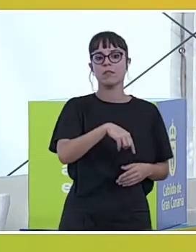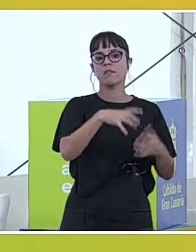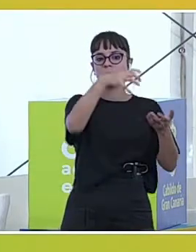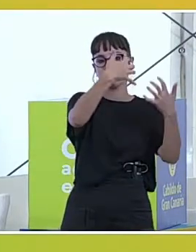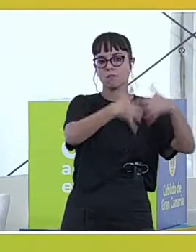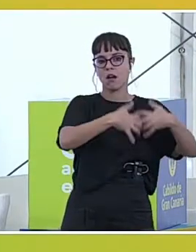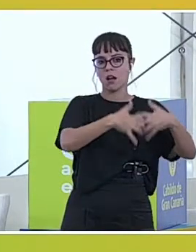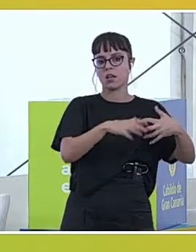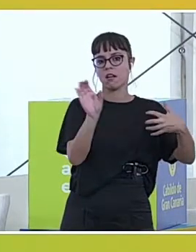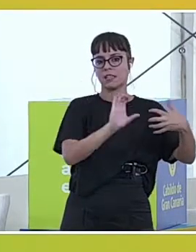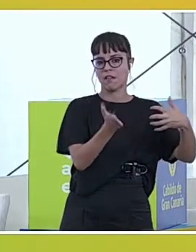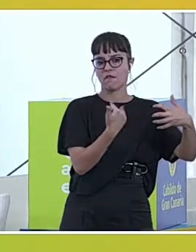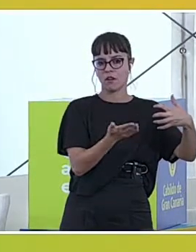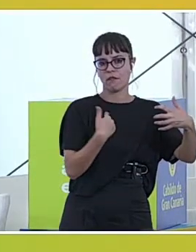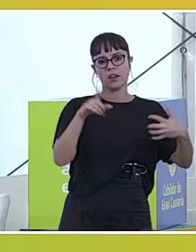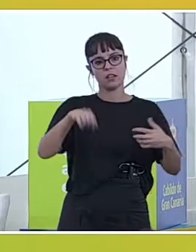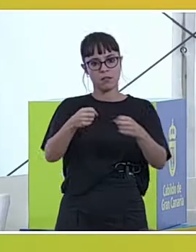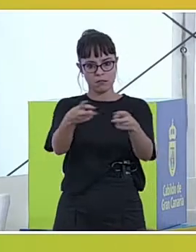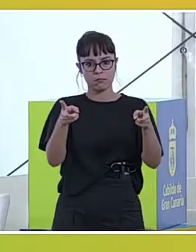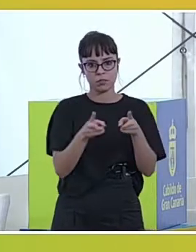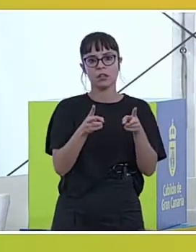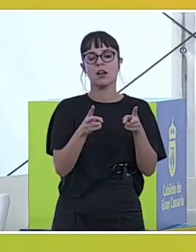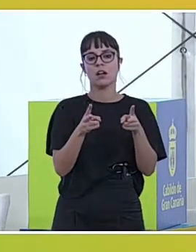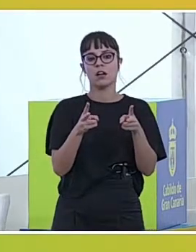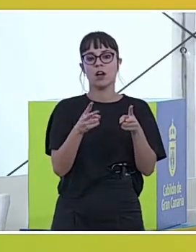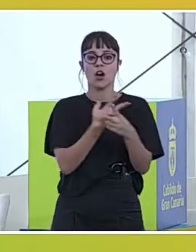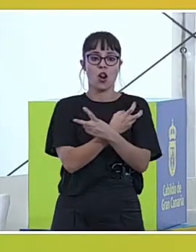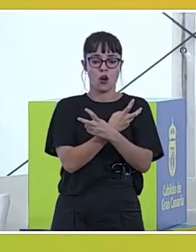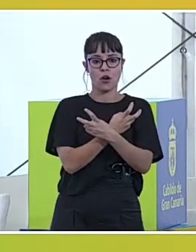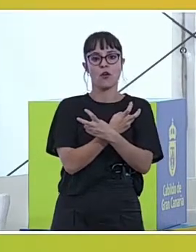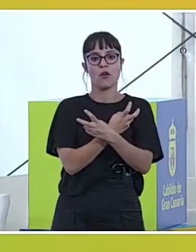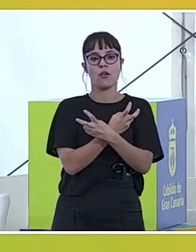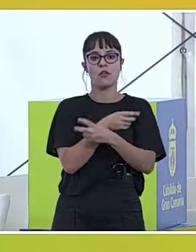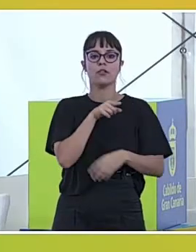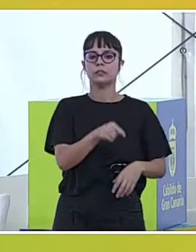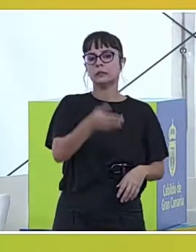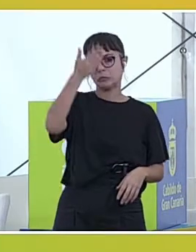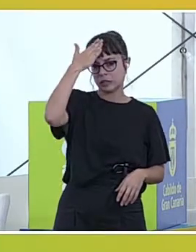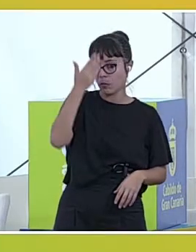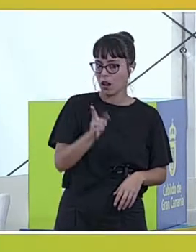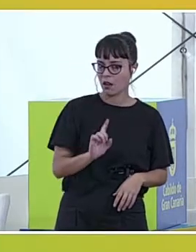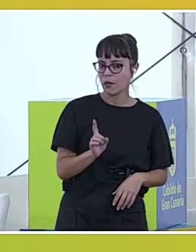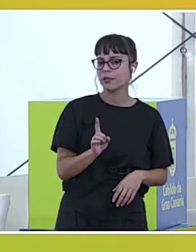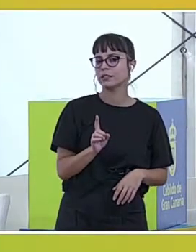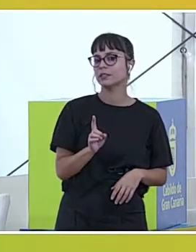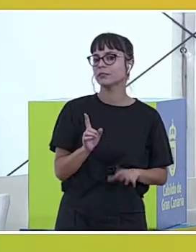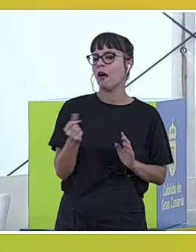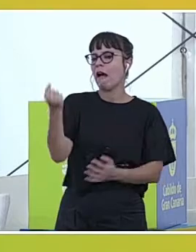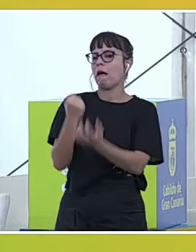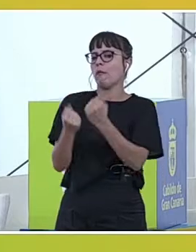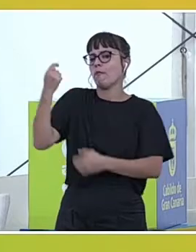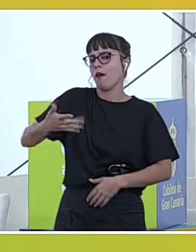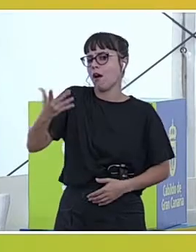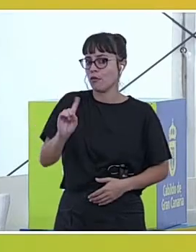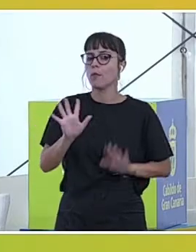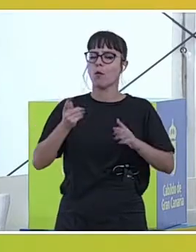muchas piscinas, pues no siendo el producto químico más importante en cuanto a su valor económico, sí que lo es en cuanto a volumen de